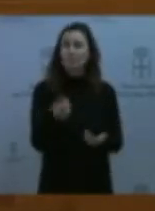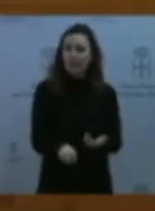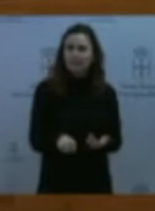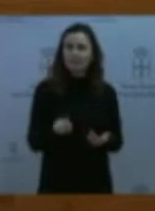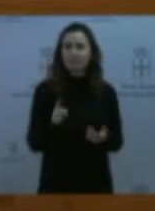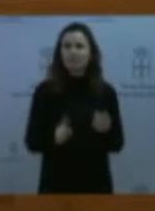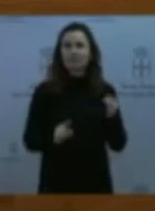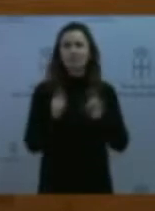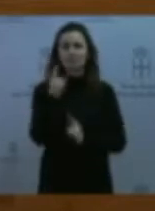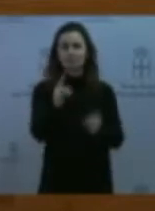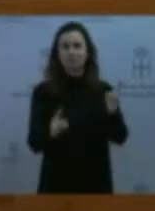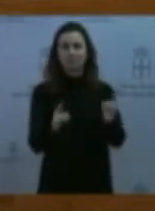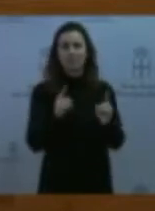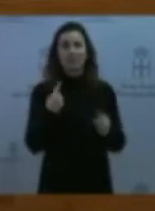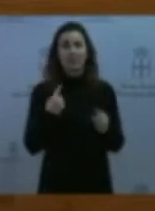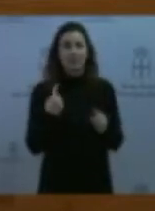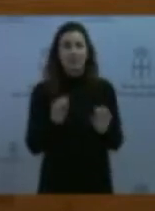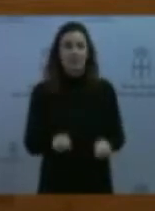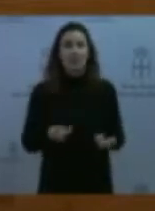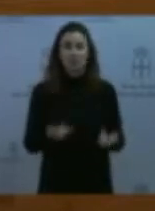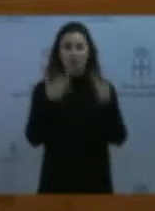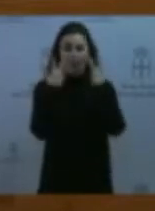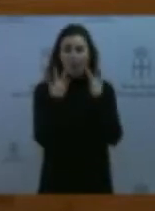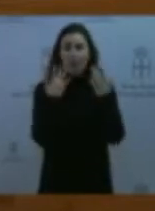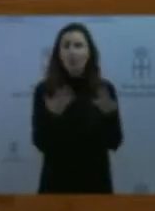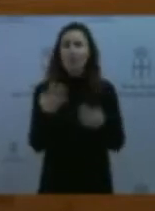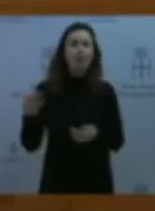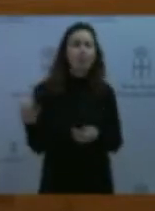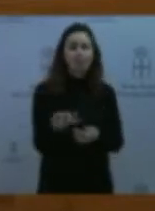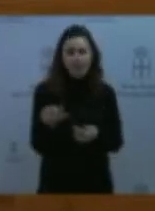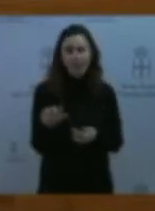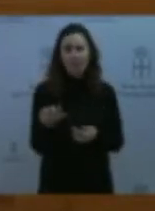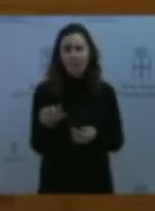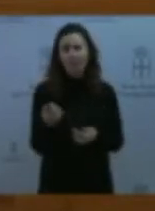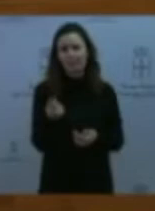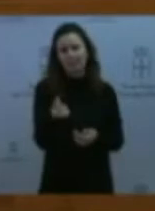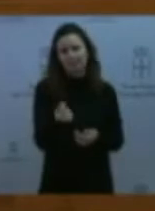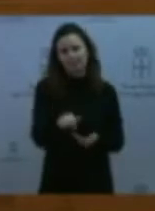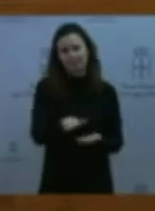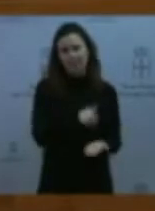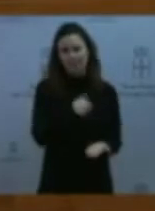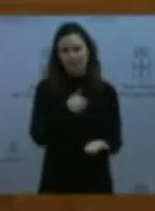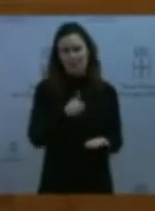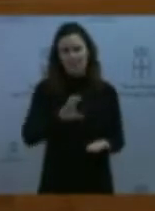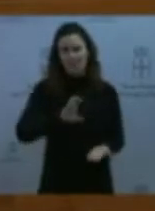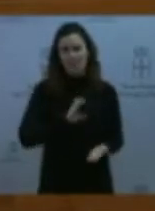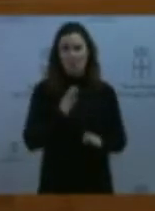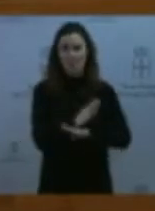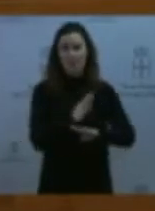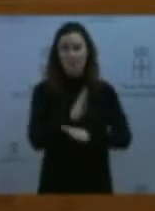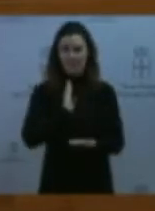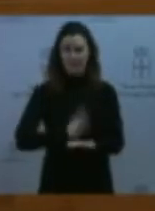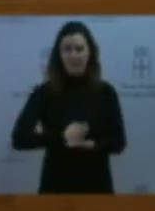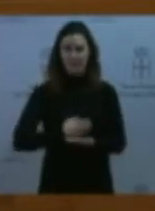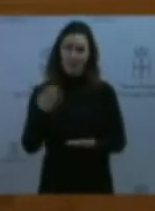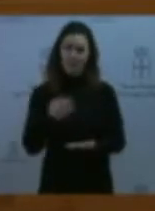productivo que permita la obtención de rentas de ese monte en forma de madera y de carne, básicamente. Y desde el año